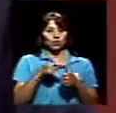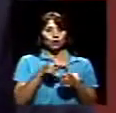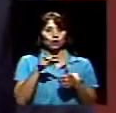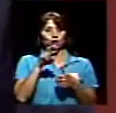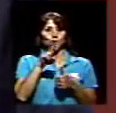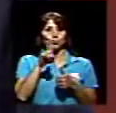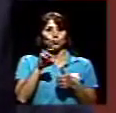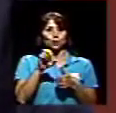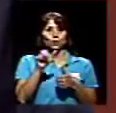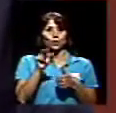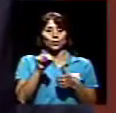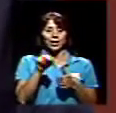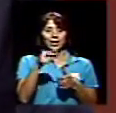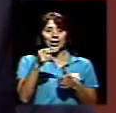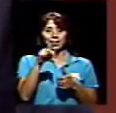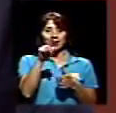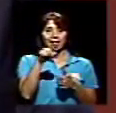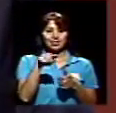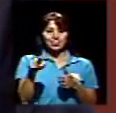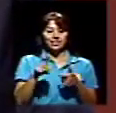Carlos Arguedas.